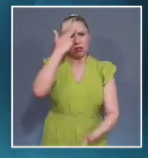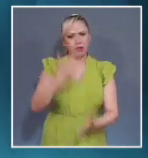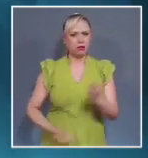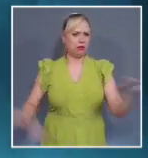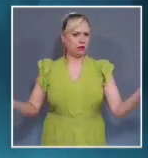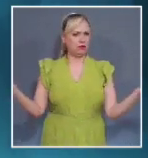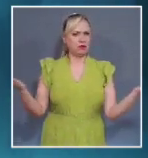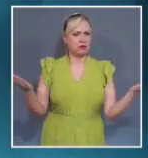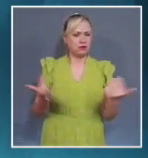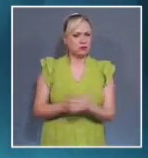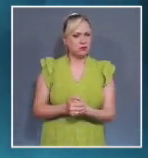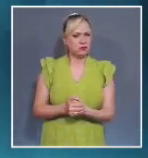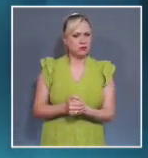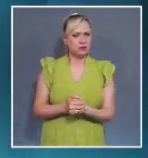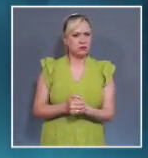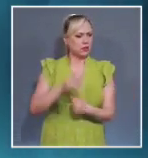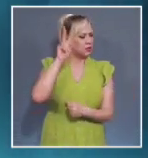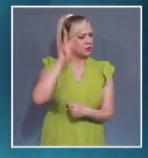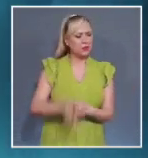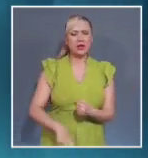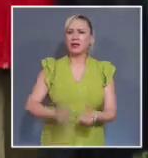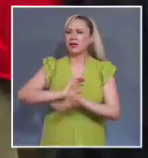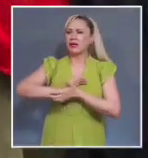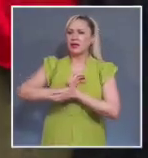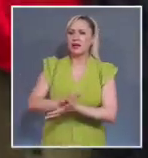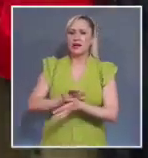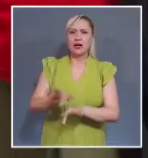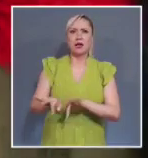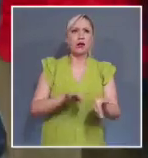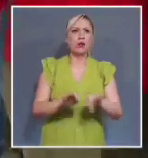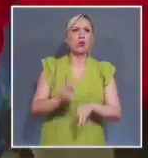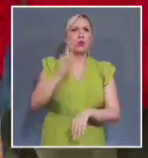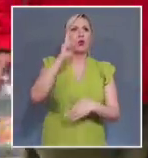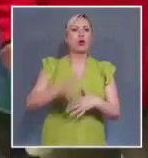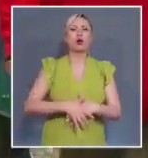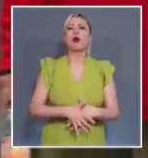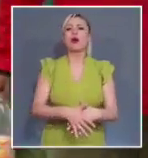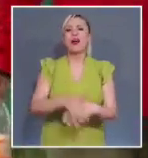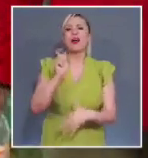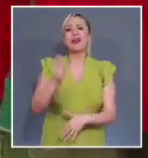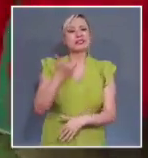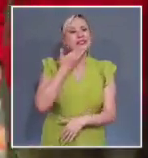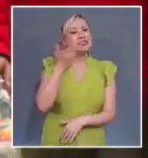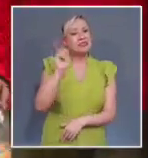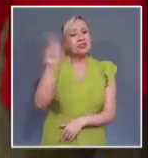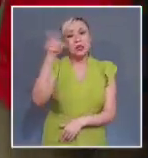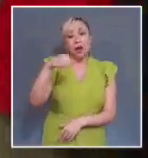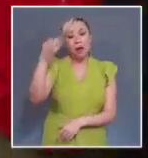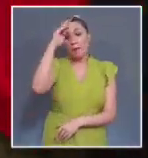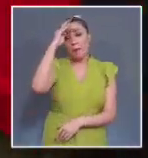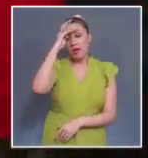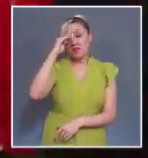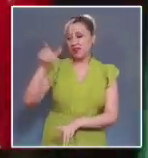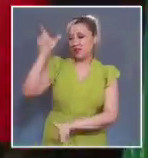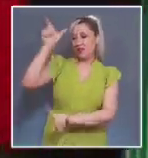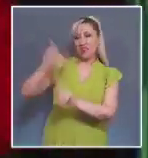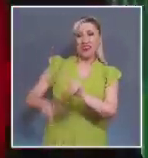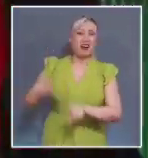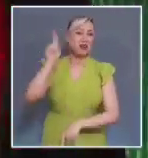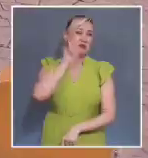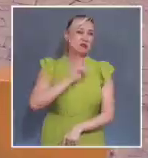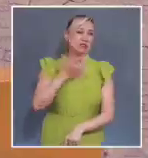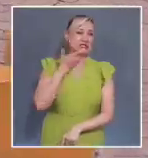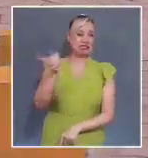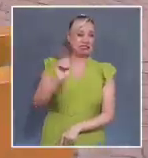es que el origen de la discriminación laboral por embarazo proviene de ideas arraigadas en la sociedad que pueden llevar a la